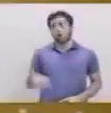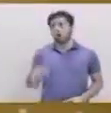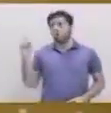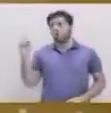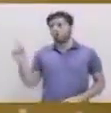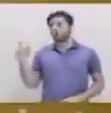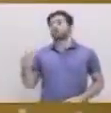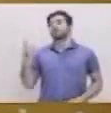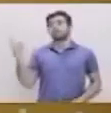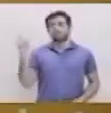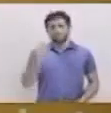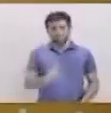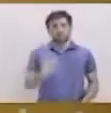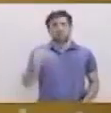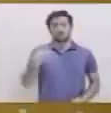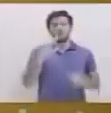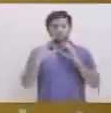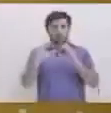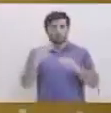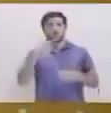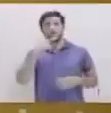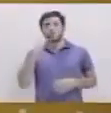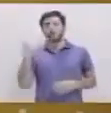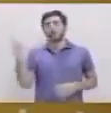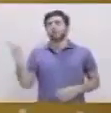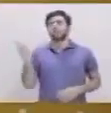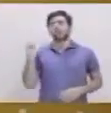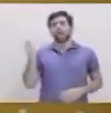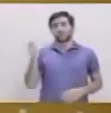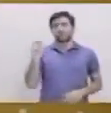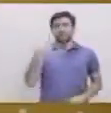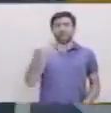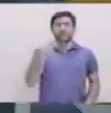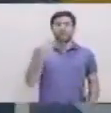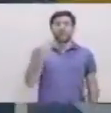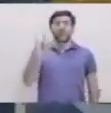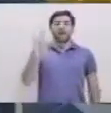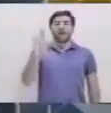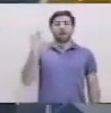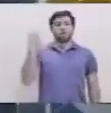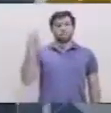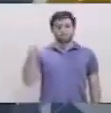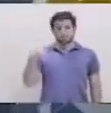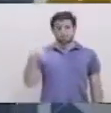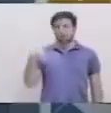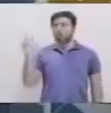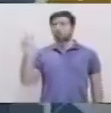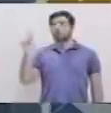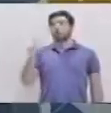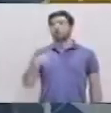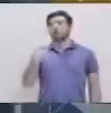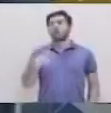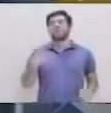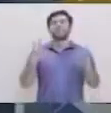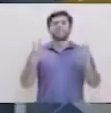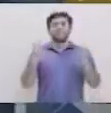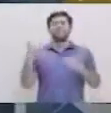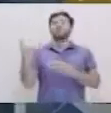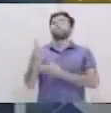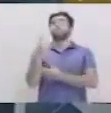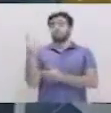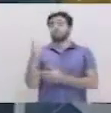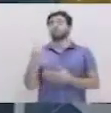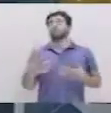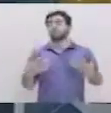Lauren Calderón nos acompaña hoy en el segmento de comunicación y lenguaje. Lauren, bienvenida. ¿Qué tema vamos a desarrollar hoy? Hoy vamos a ver un tema